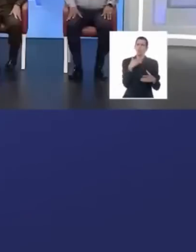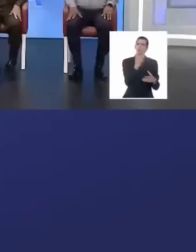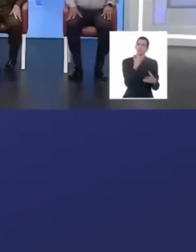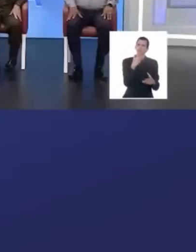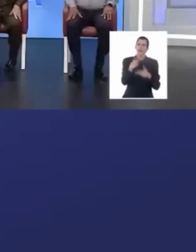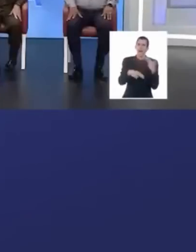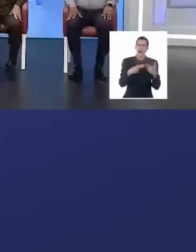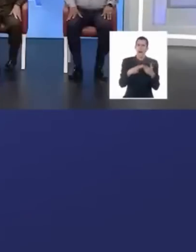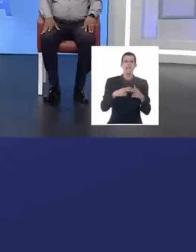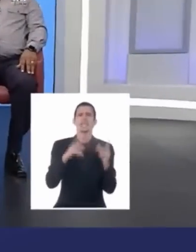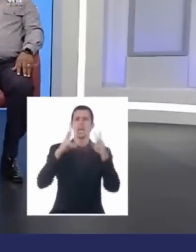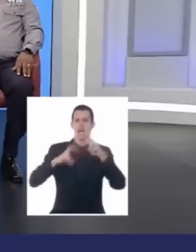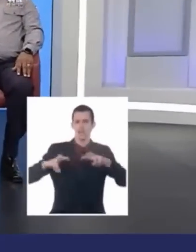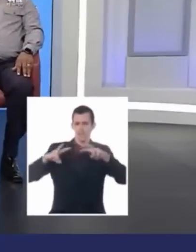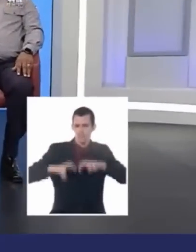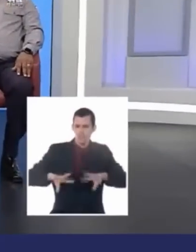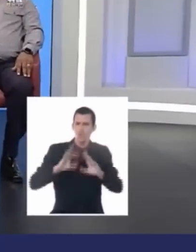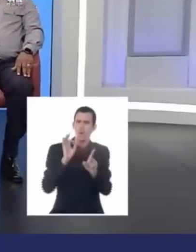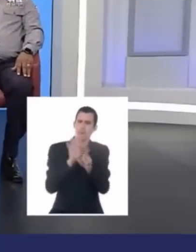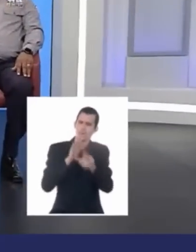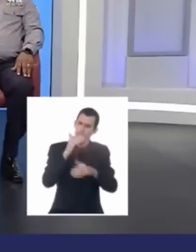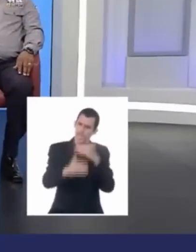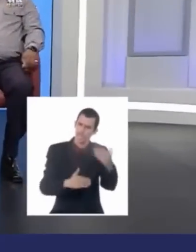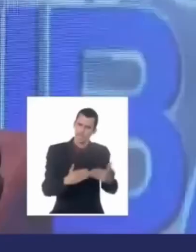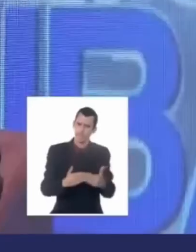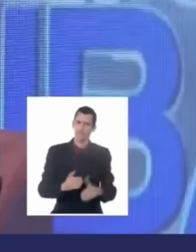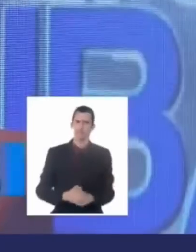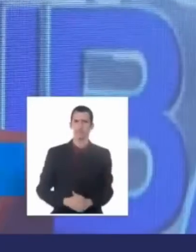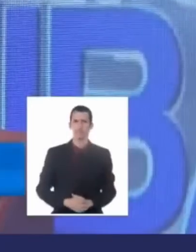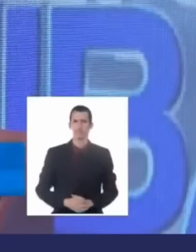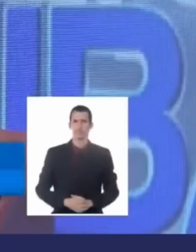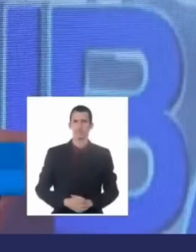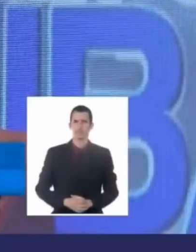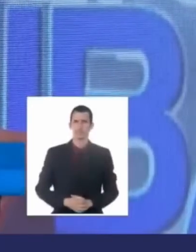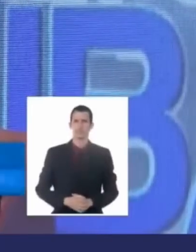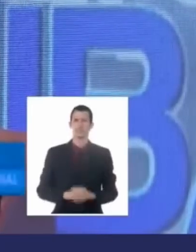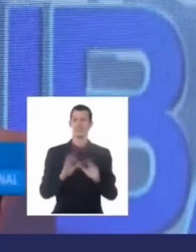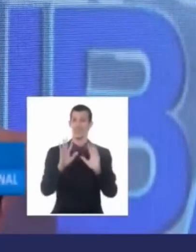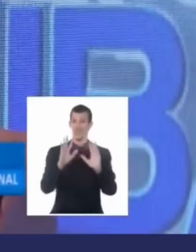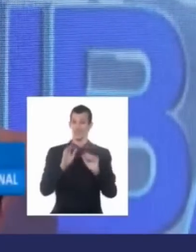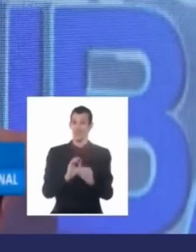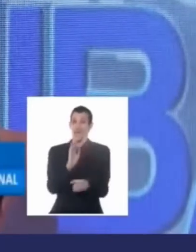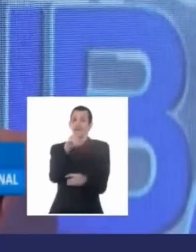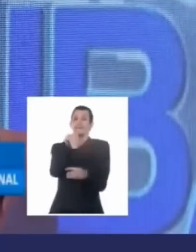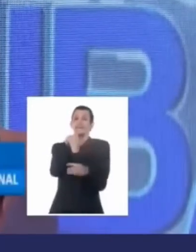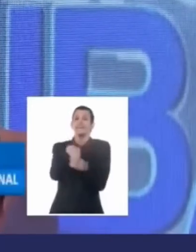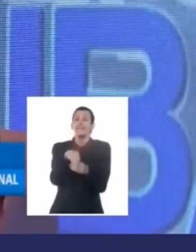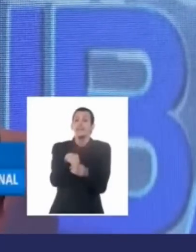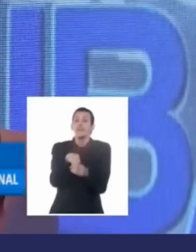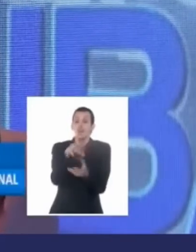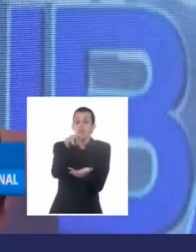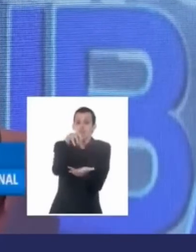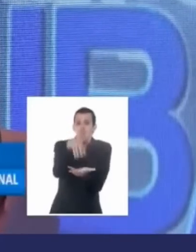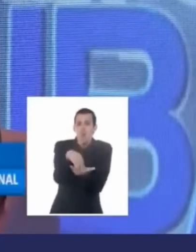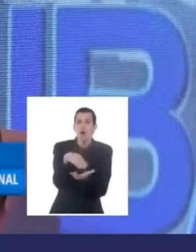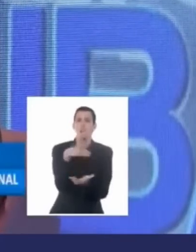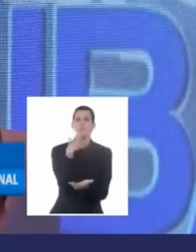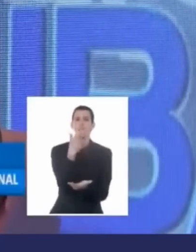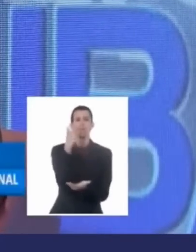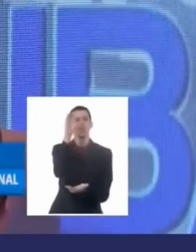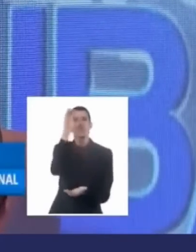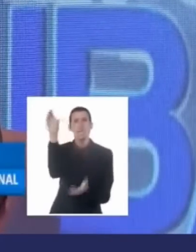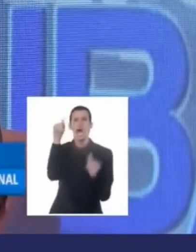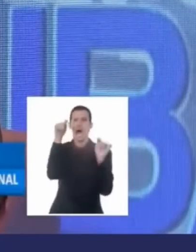a partir de ese momento entra la introducción en composición de guardia operativo acompañado de la perito criminalístico